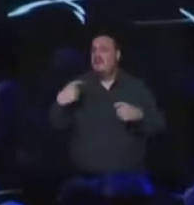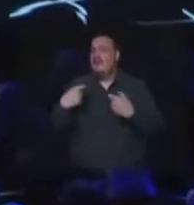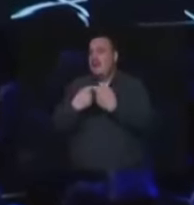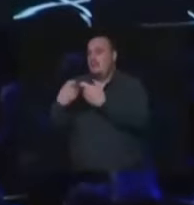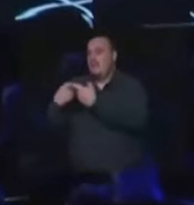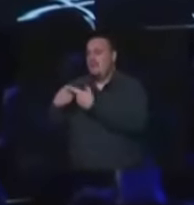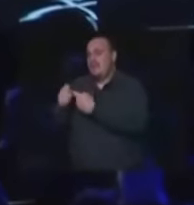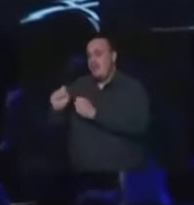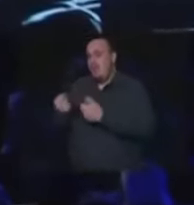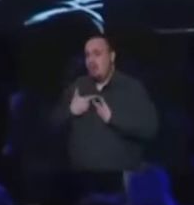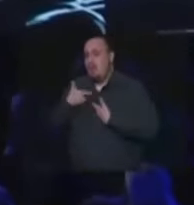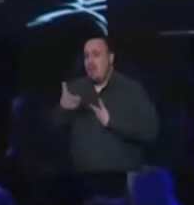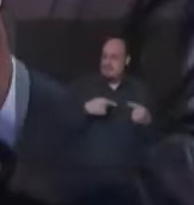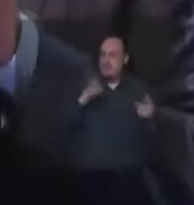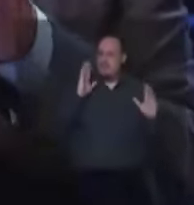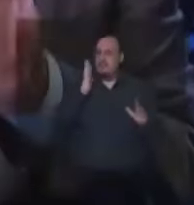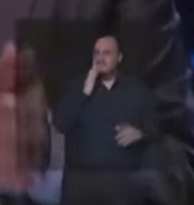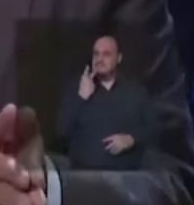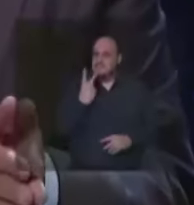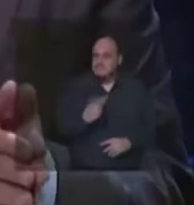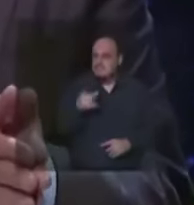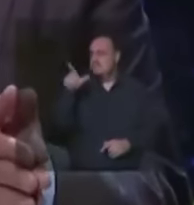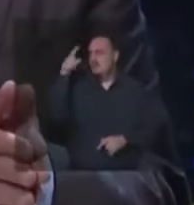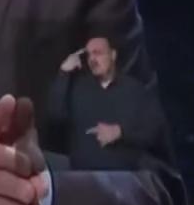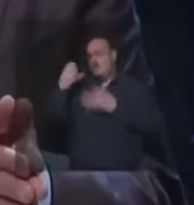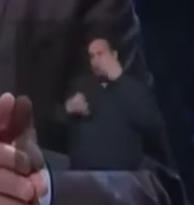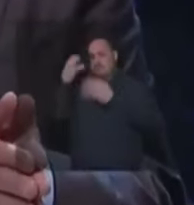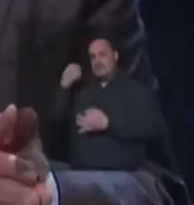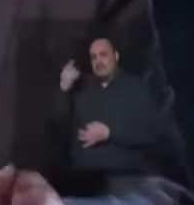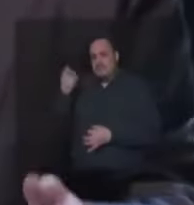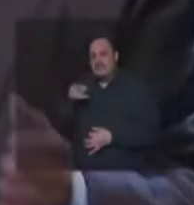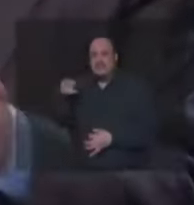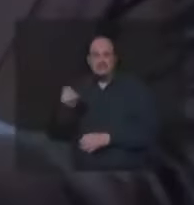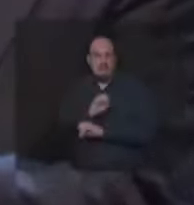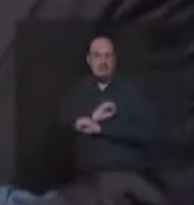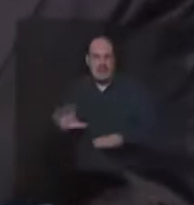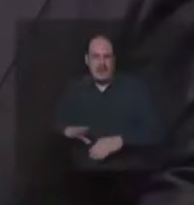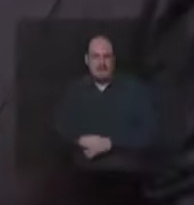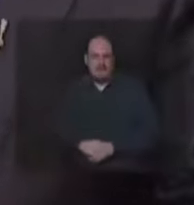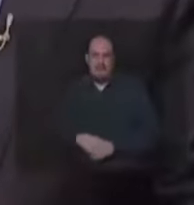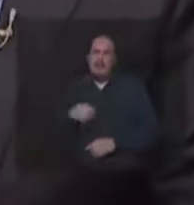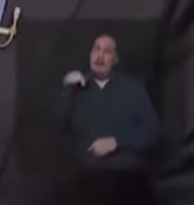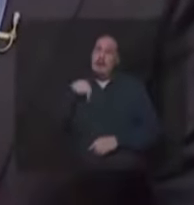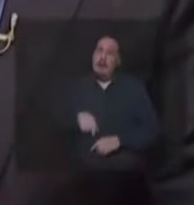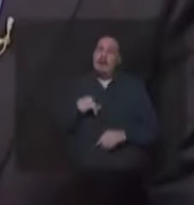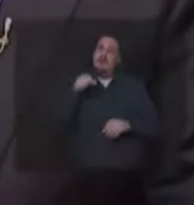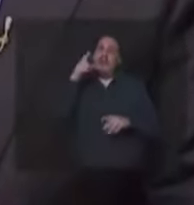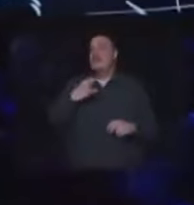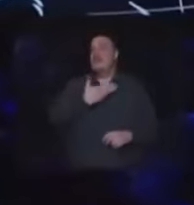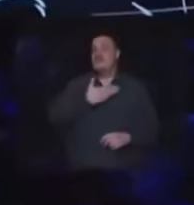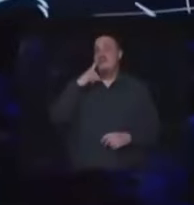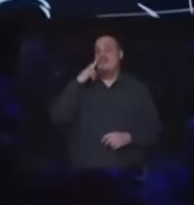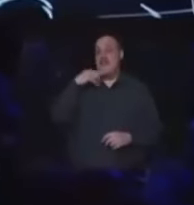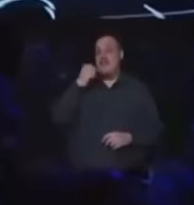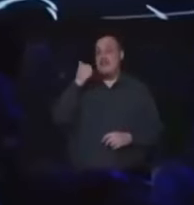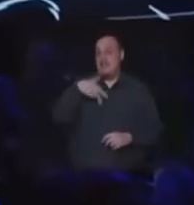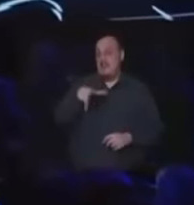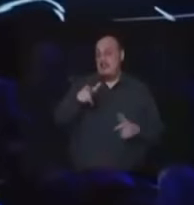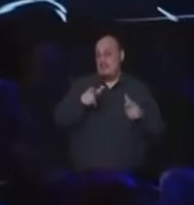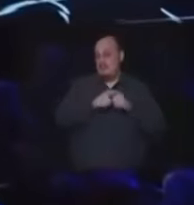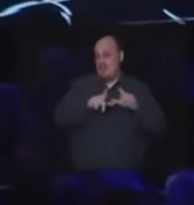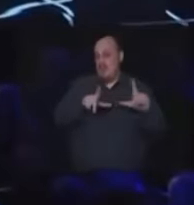de centro, se esmeró en mostrar serenidad a la vez que insistió en la importancia de que ambos aspirantes se sometan a una